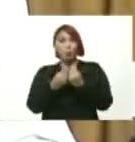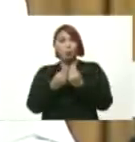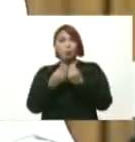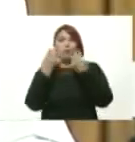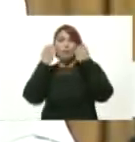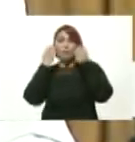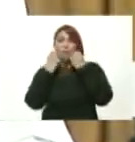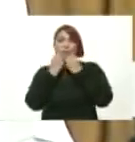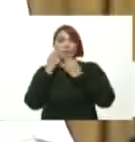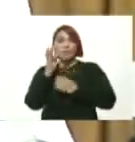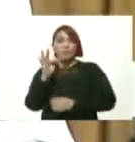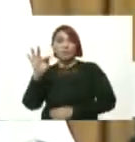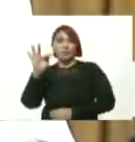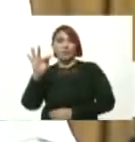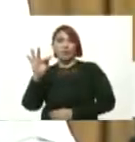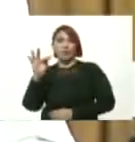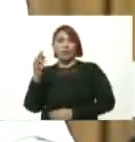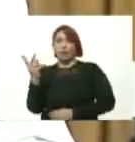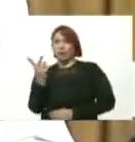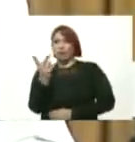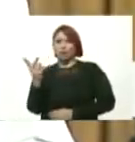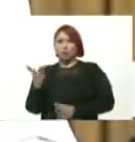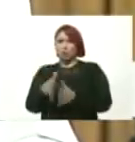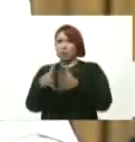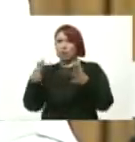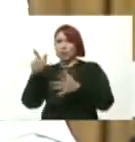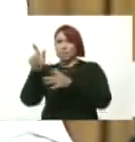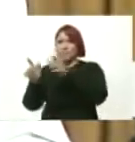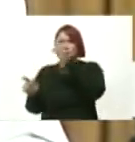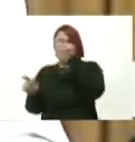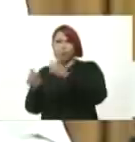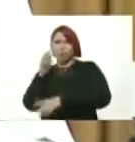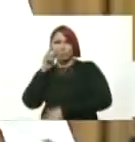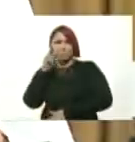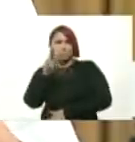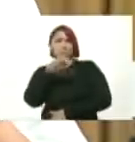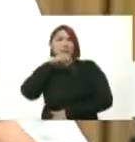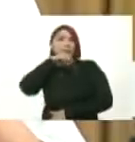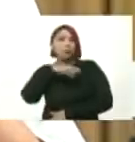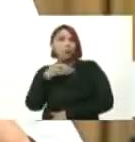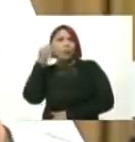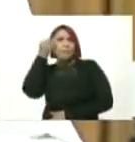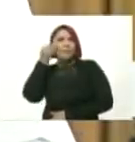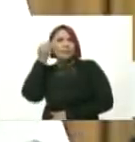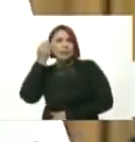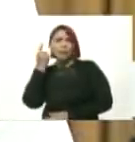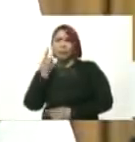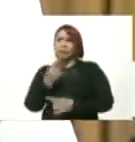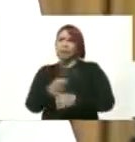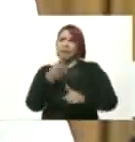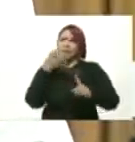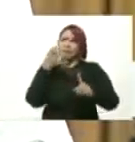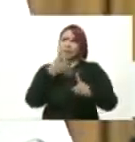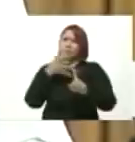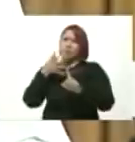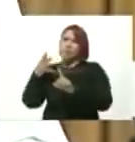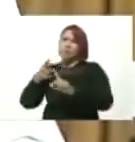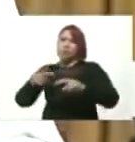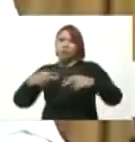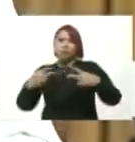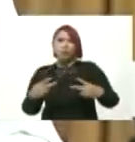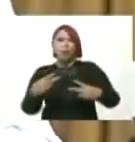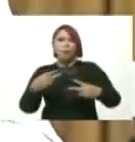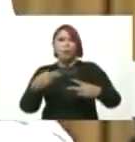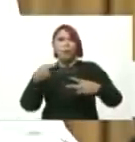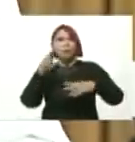esos dos grandes visionarios de la historia ellos pensaron que había que formar un nuevo médico de la nueva